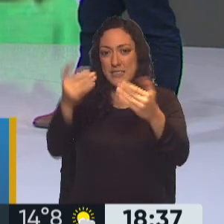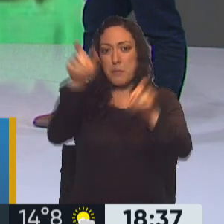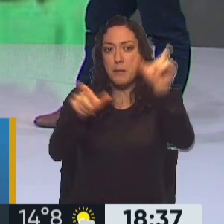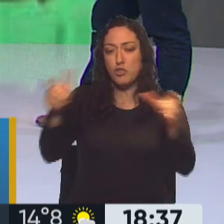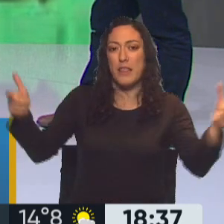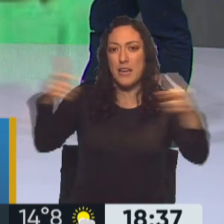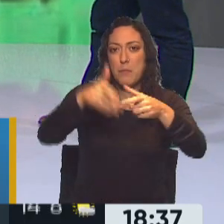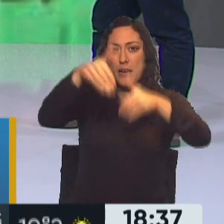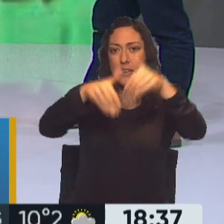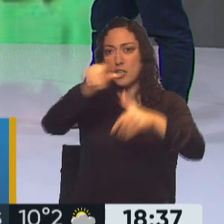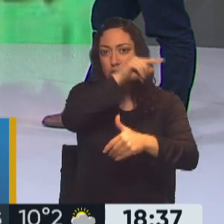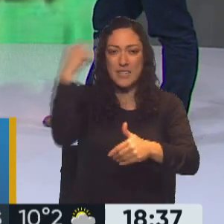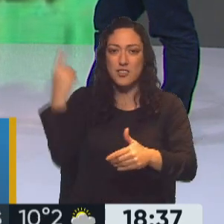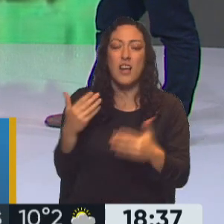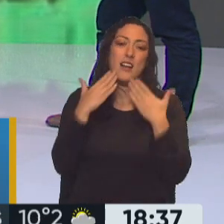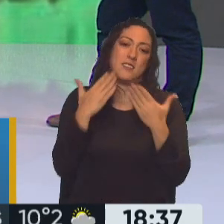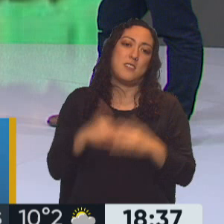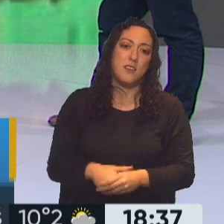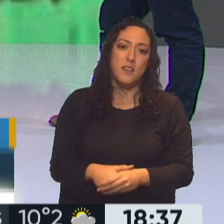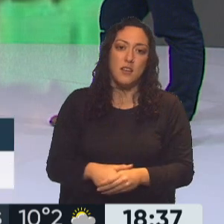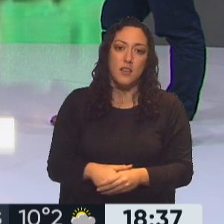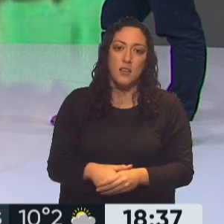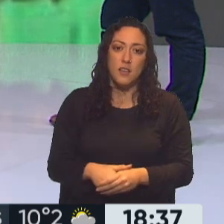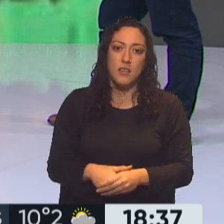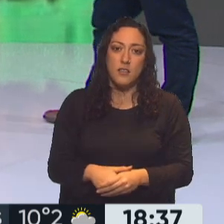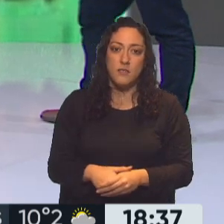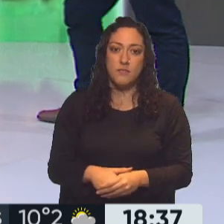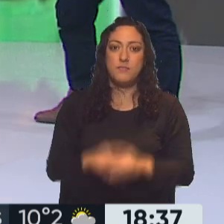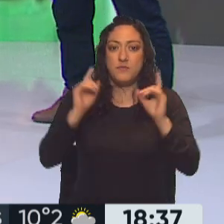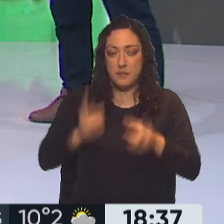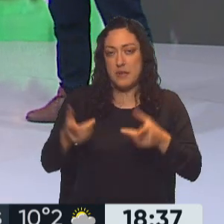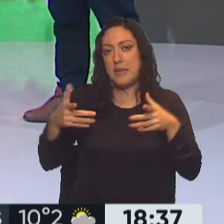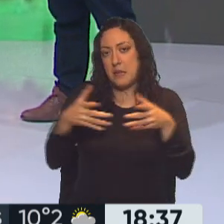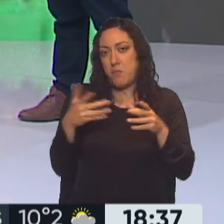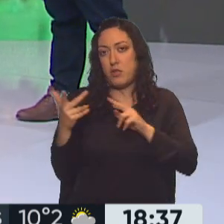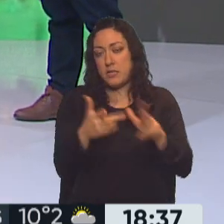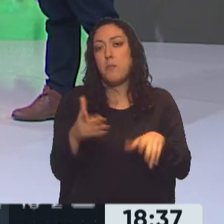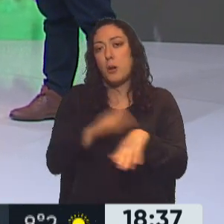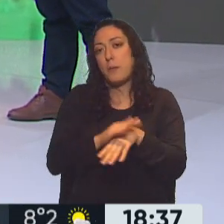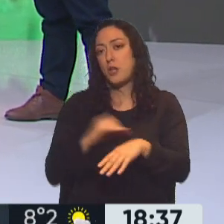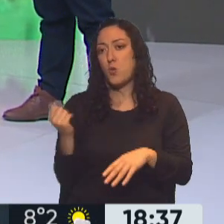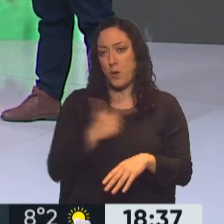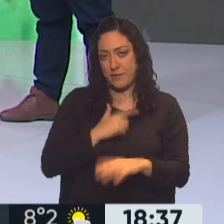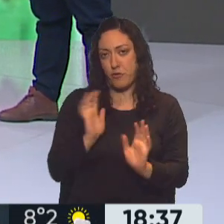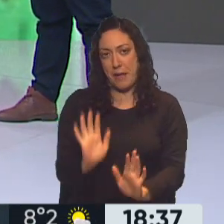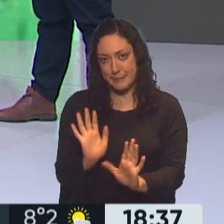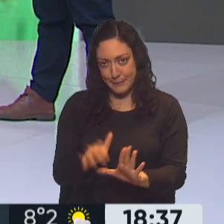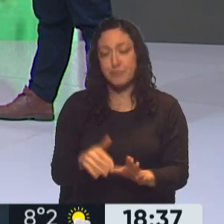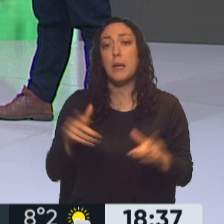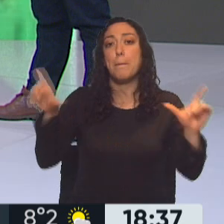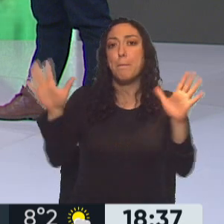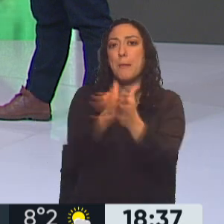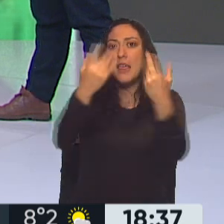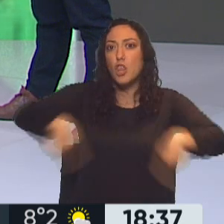de la Cámara Nacional Electoral. Gracias, querido. No, por favor, se lo transmitiré al equipo, pero es nuestra responsabilidad, así que valoramos que los medios